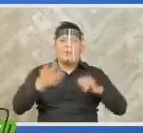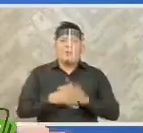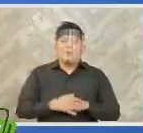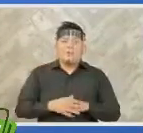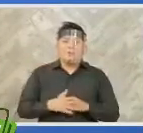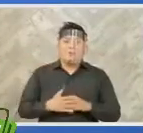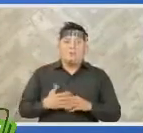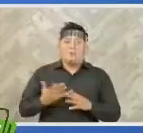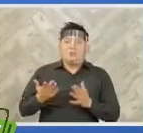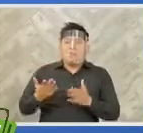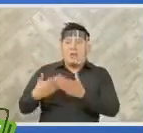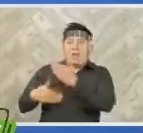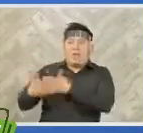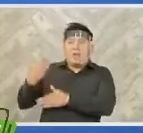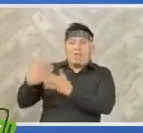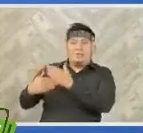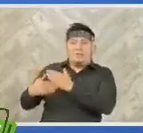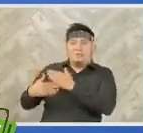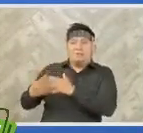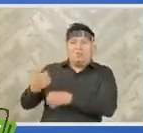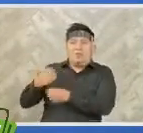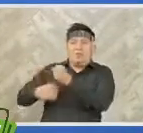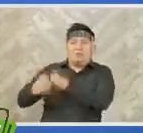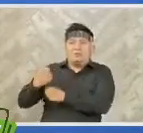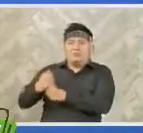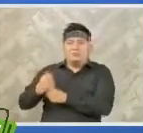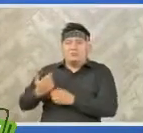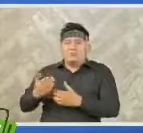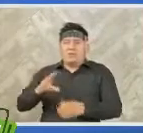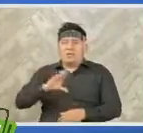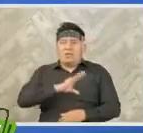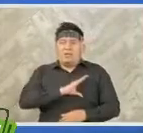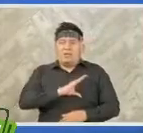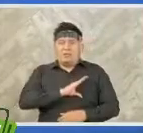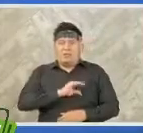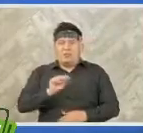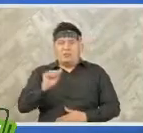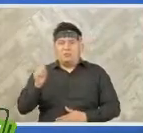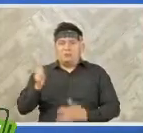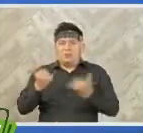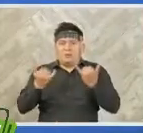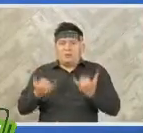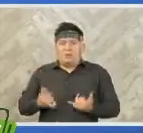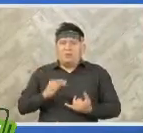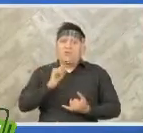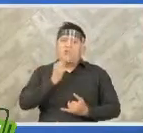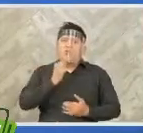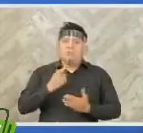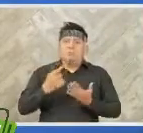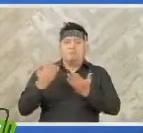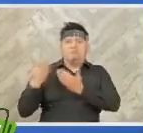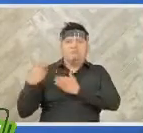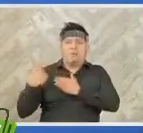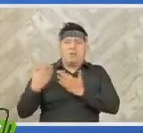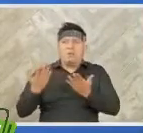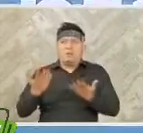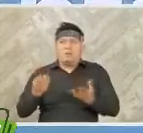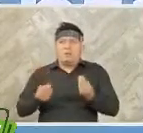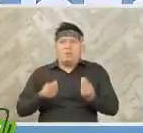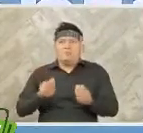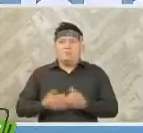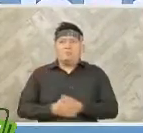esa estructura que recibe el alcalde Jairo Yáñez al inicio de su gobierno en este cuatrenio. Así es,